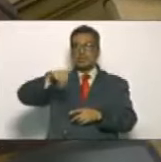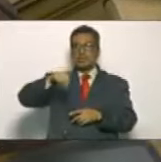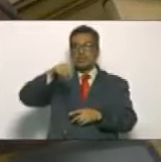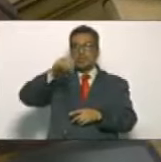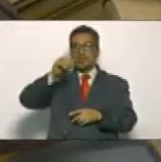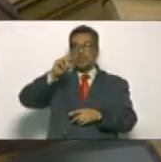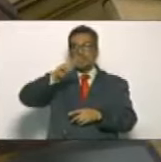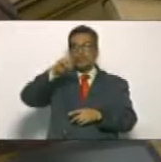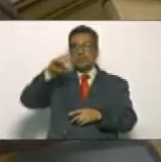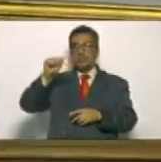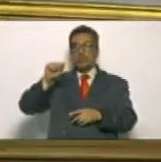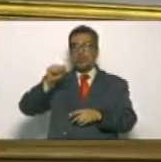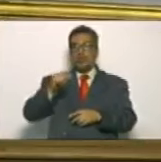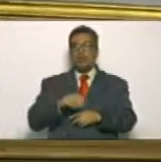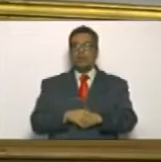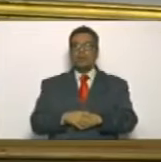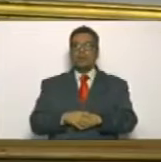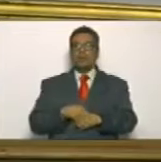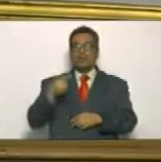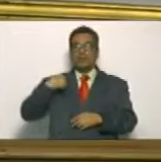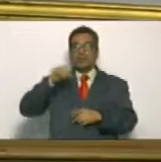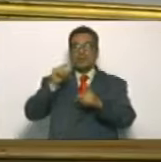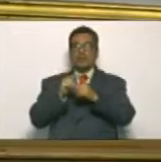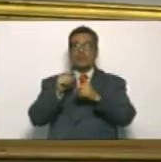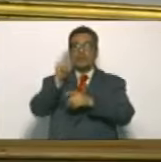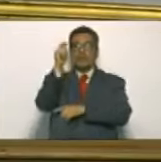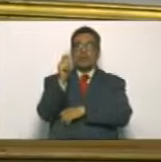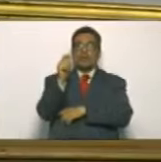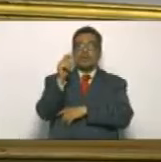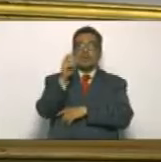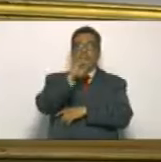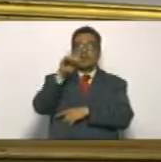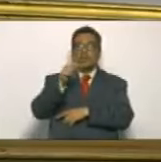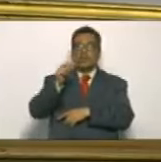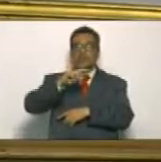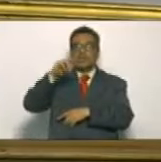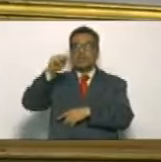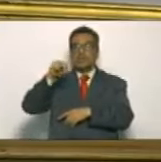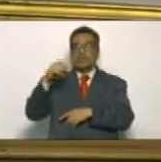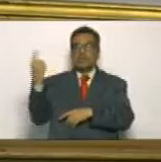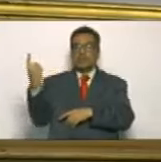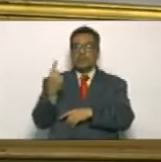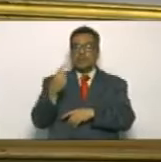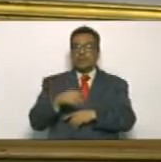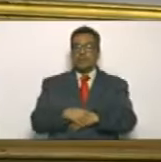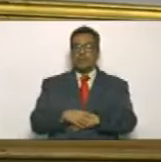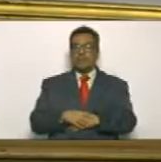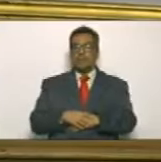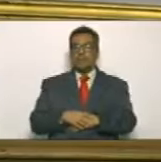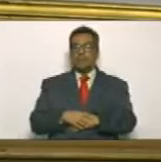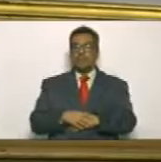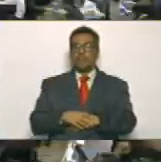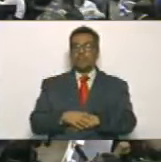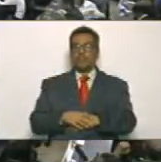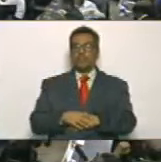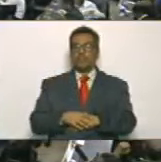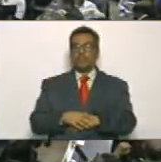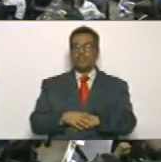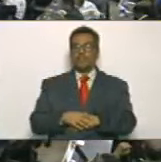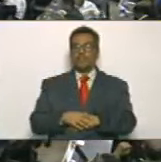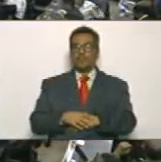ciudadano vicepresidente. Tiene la palabra el diputado Orlando Zambrano. Solicita a la tribuna de oradores. Se le concede.